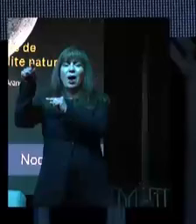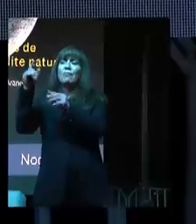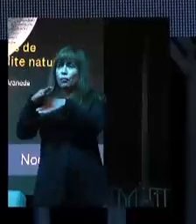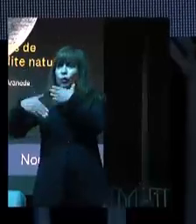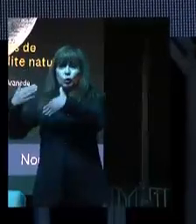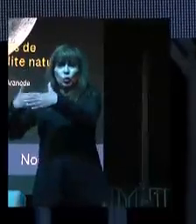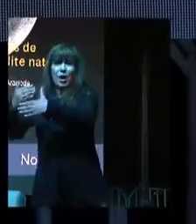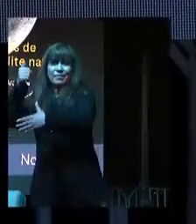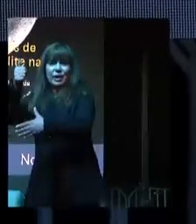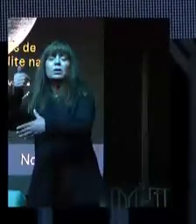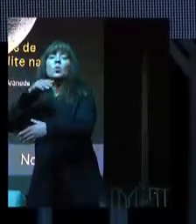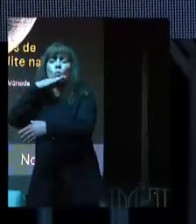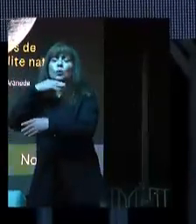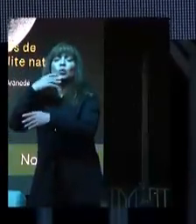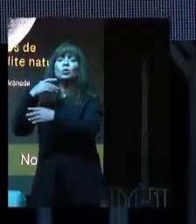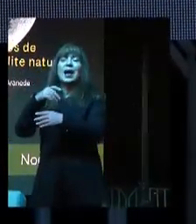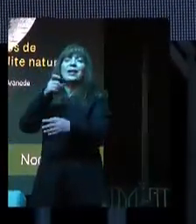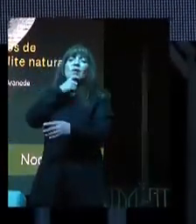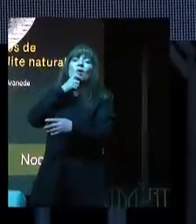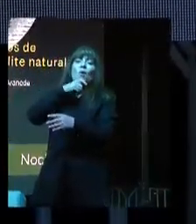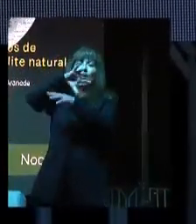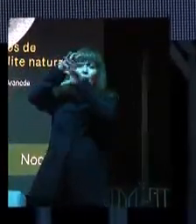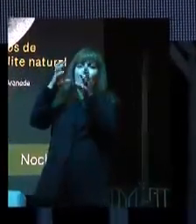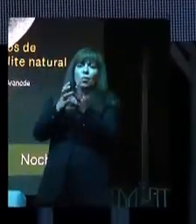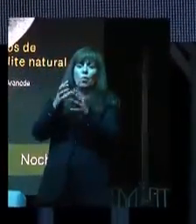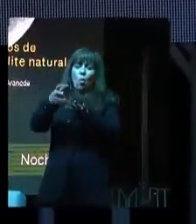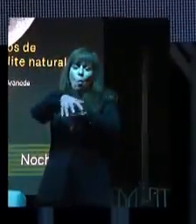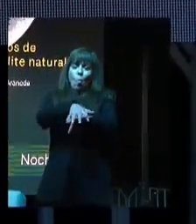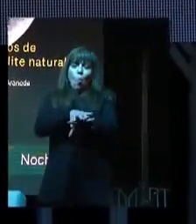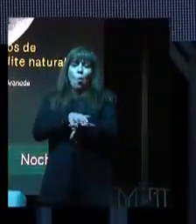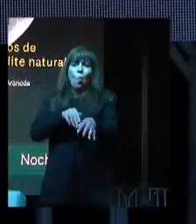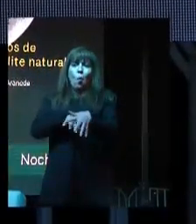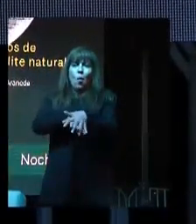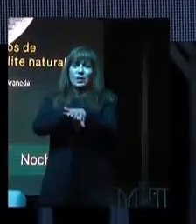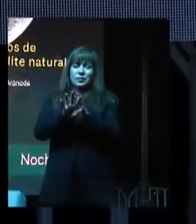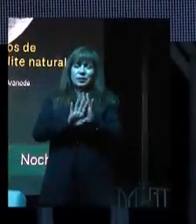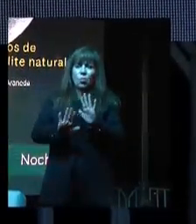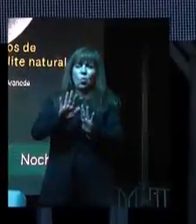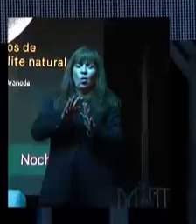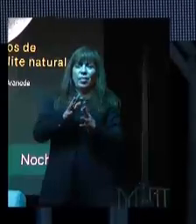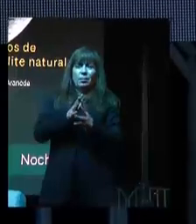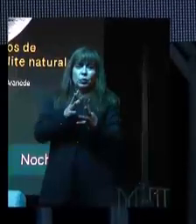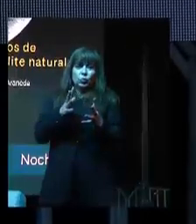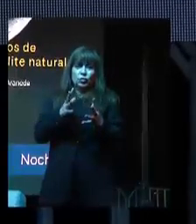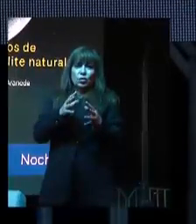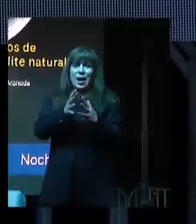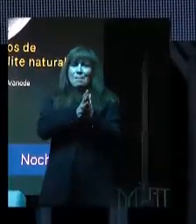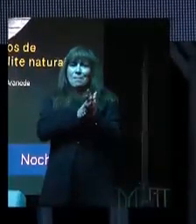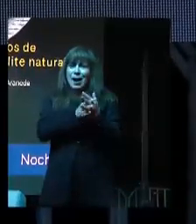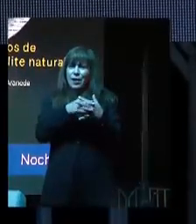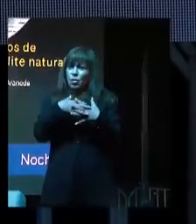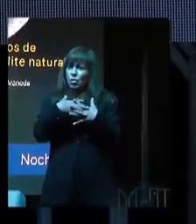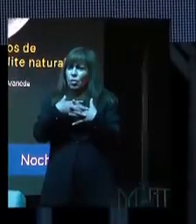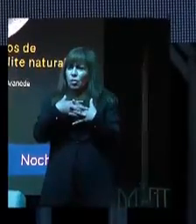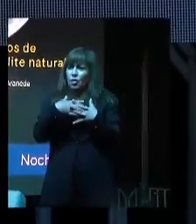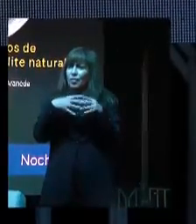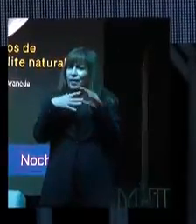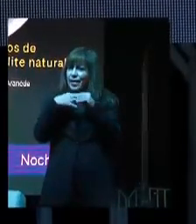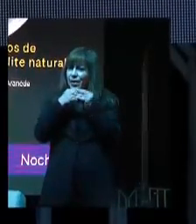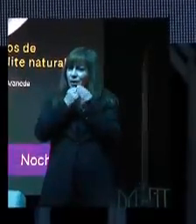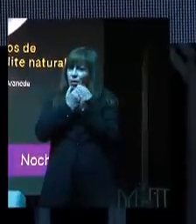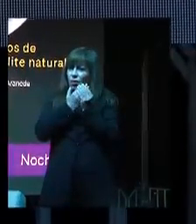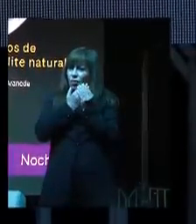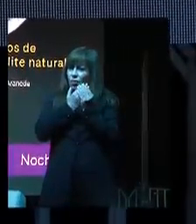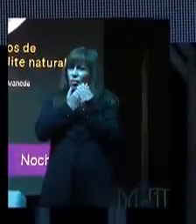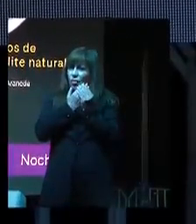Luna. Los guantes, si el guante protege mucho las manos, fantástico, las proteja mucho, pero si no te deja mover los dedos, las manos